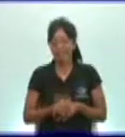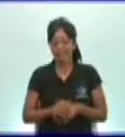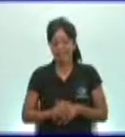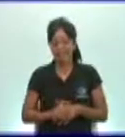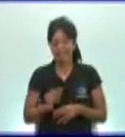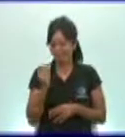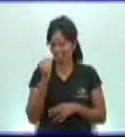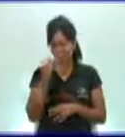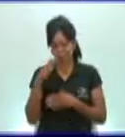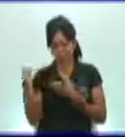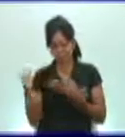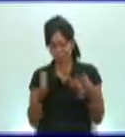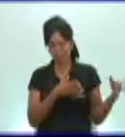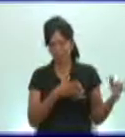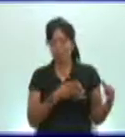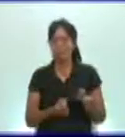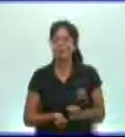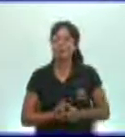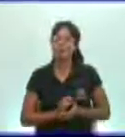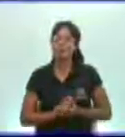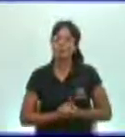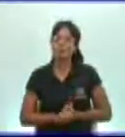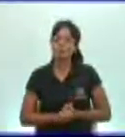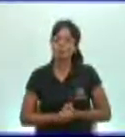la siguiente actividad.